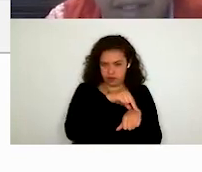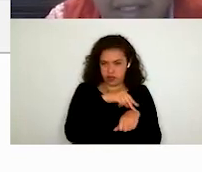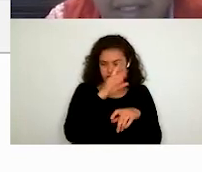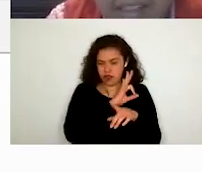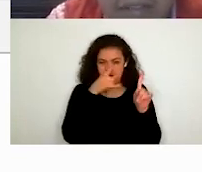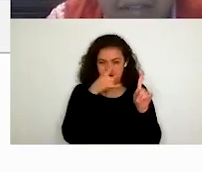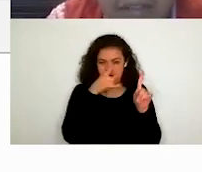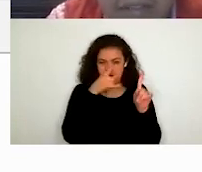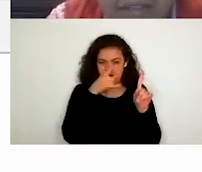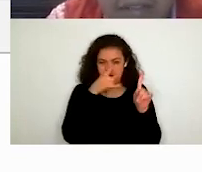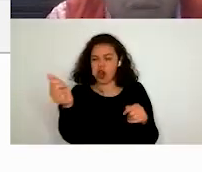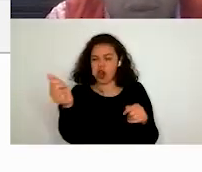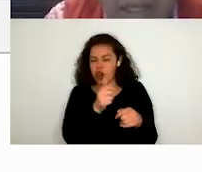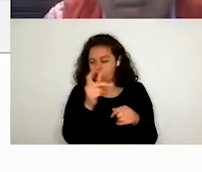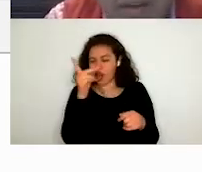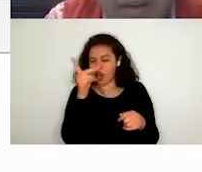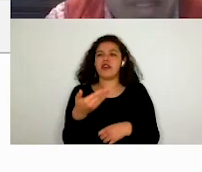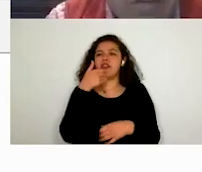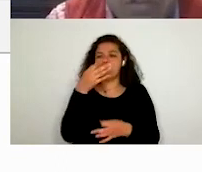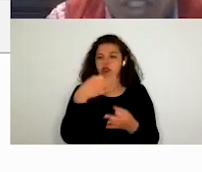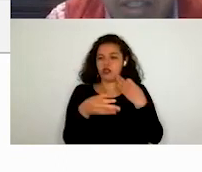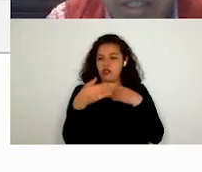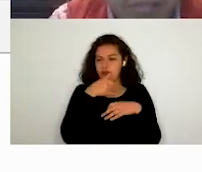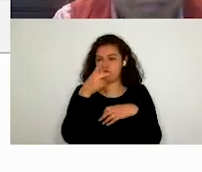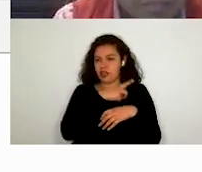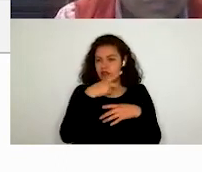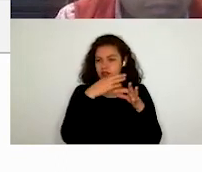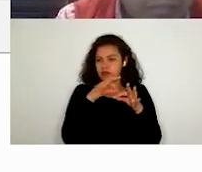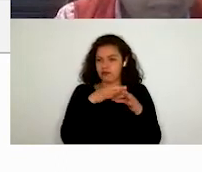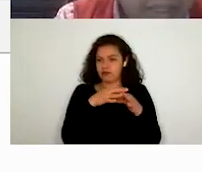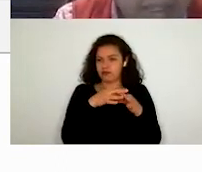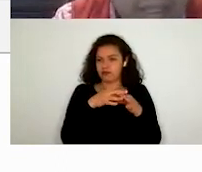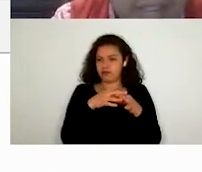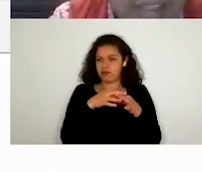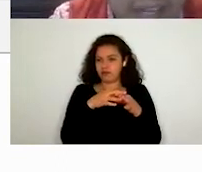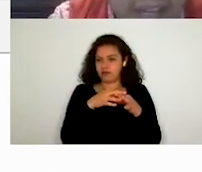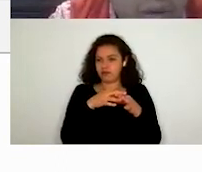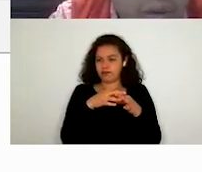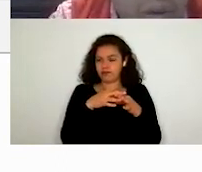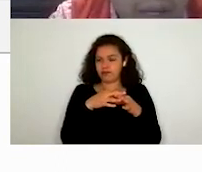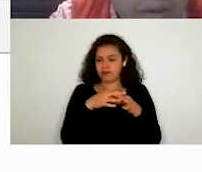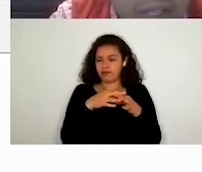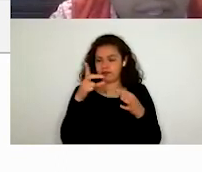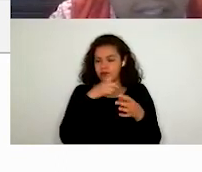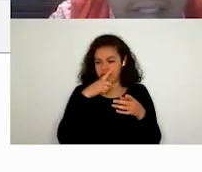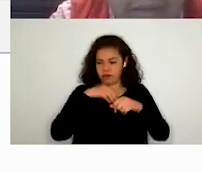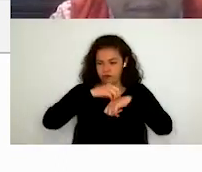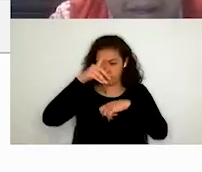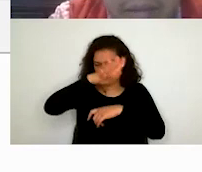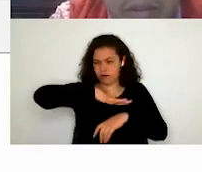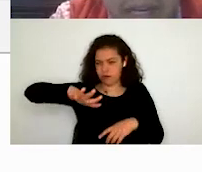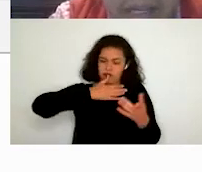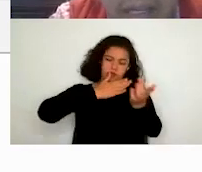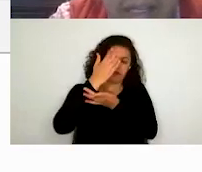debidamente abastecido, el cual deberá cumplir con lo siguiente. Estar instalado o colocado en un área accesible